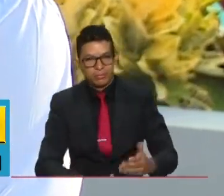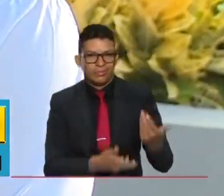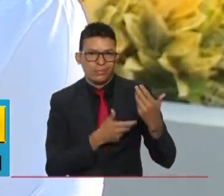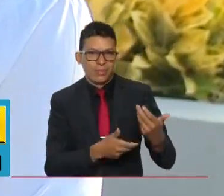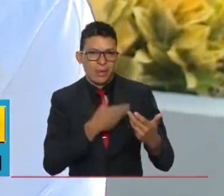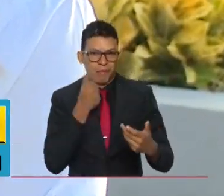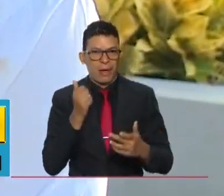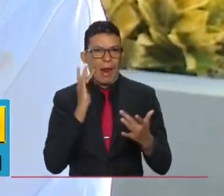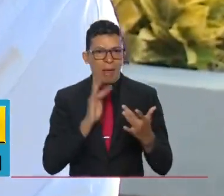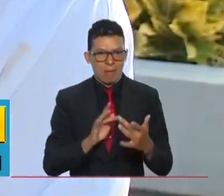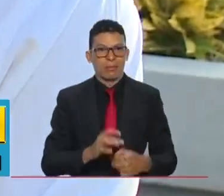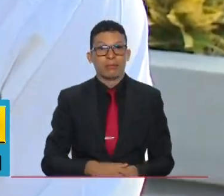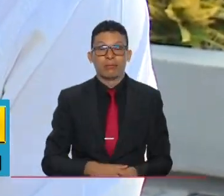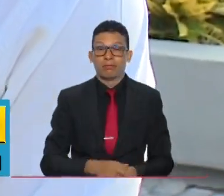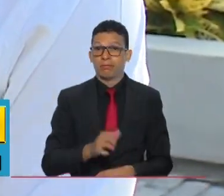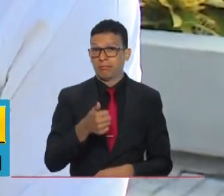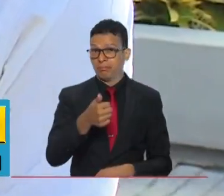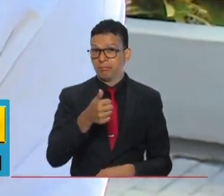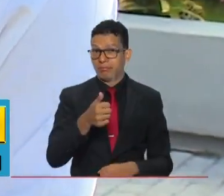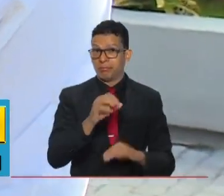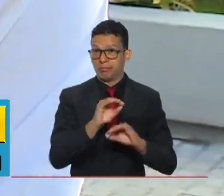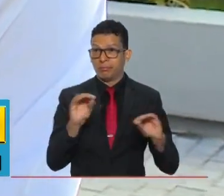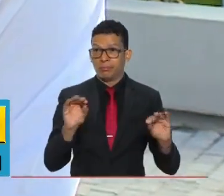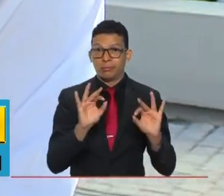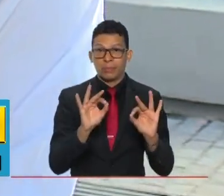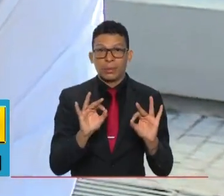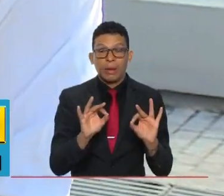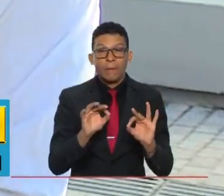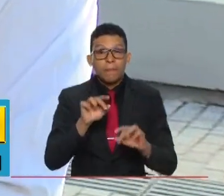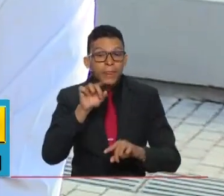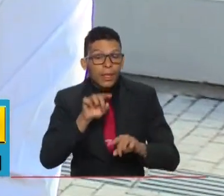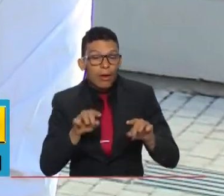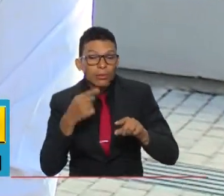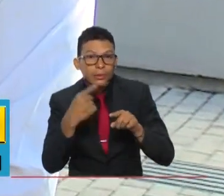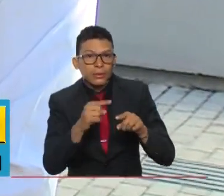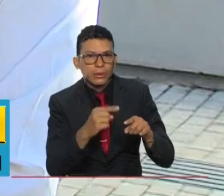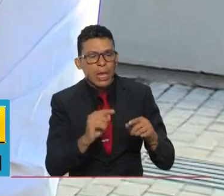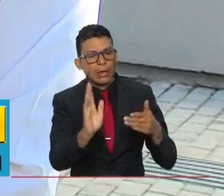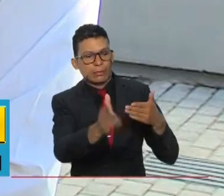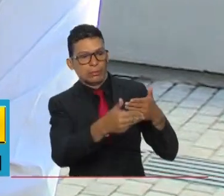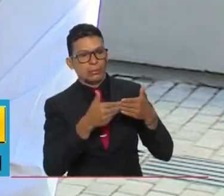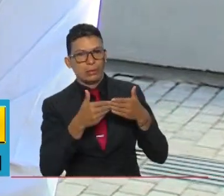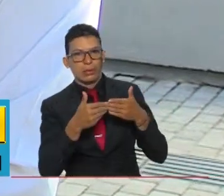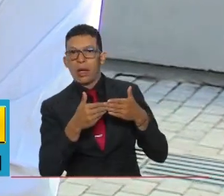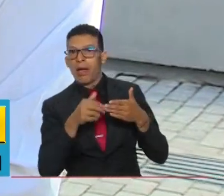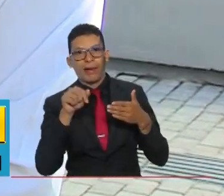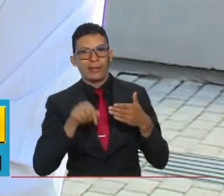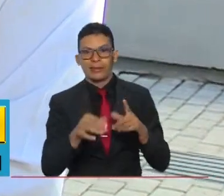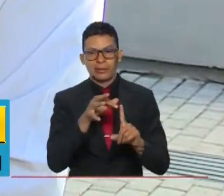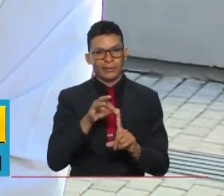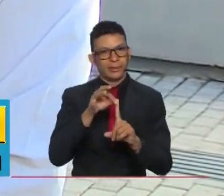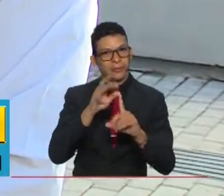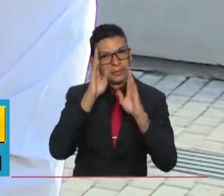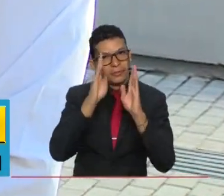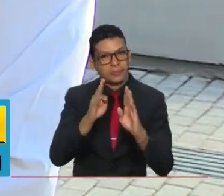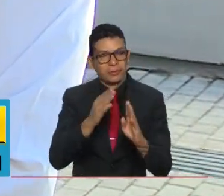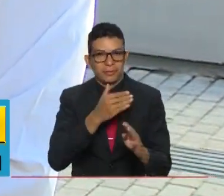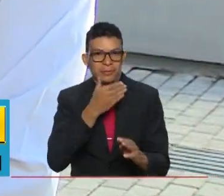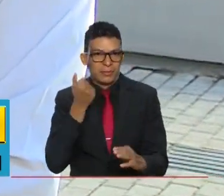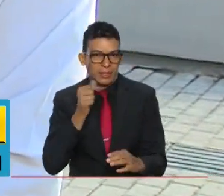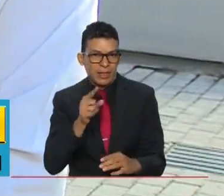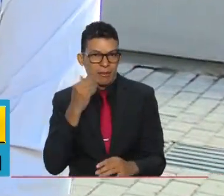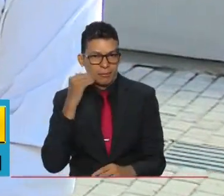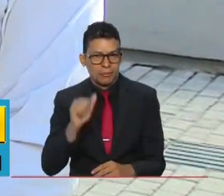lo felicito, muy buena noticia, porque mientras otros centros asistenciales cierran su área de partos, pues aquí tienen una muy buena atención para las maternas.